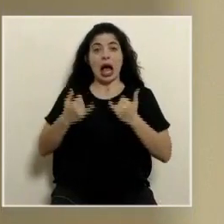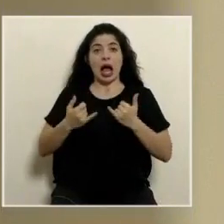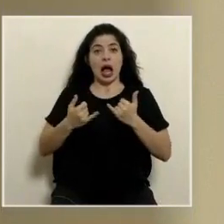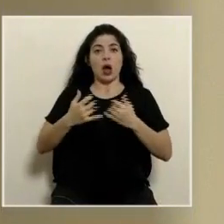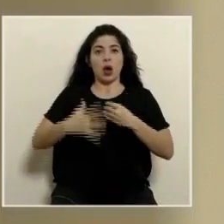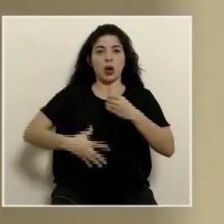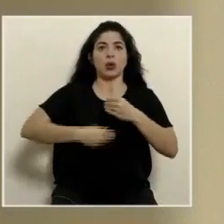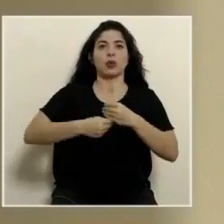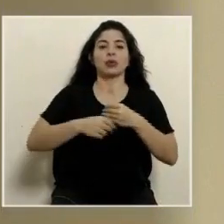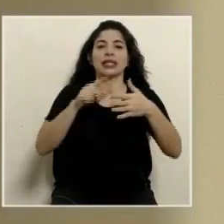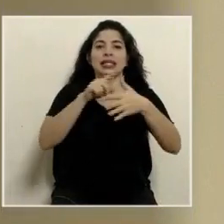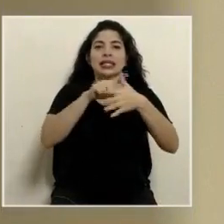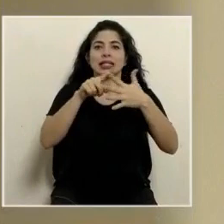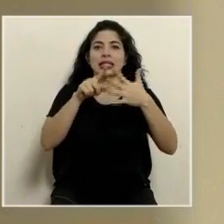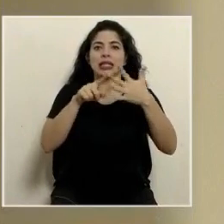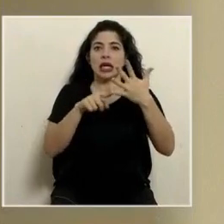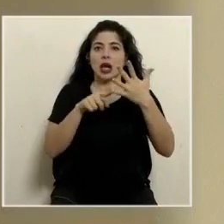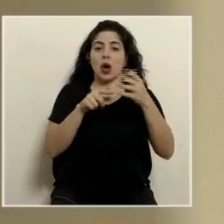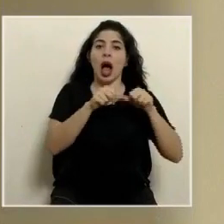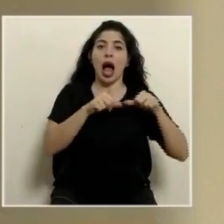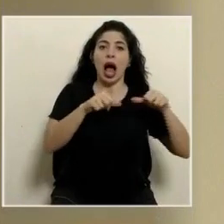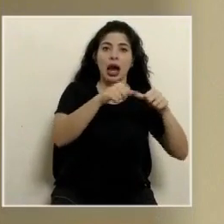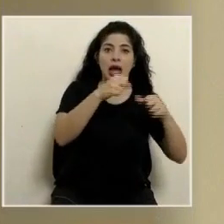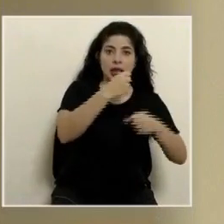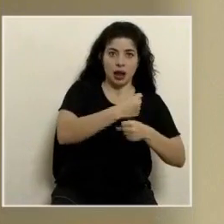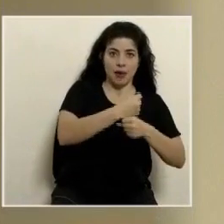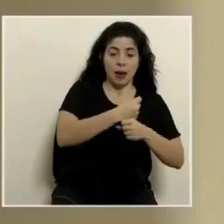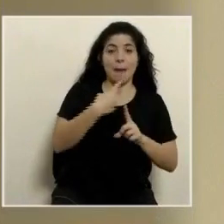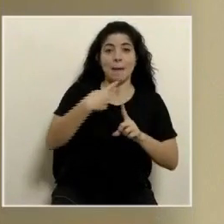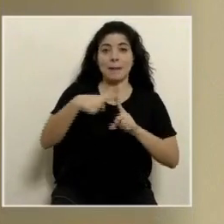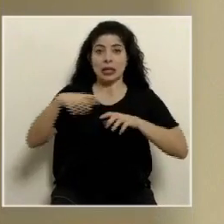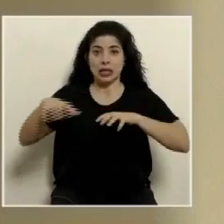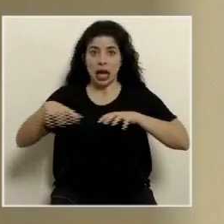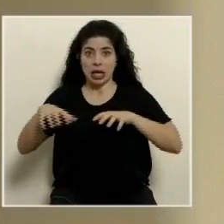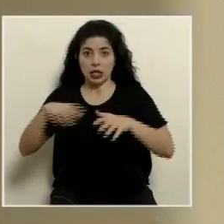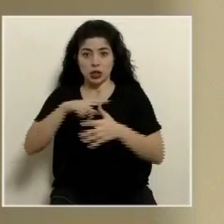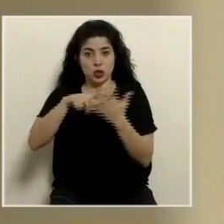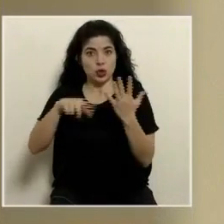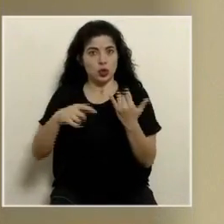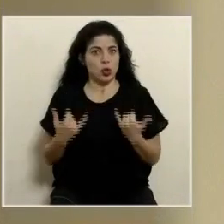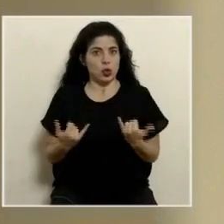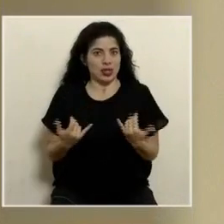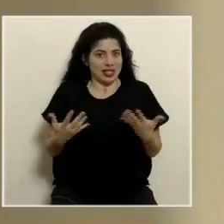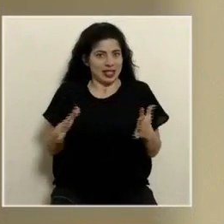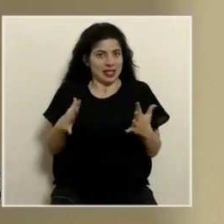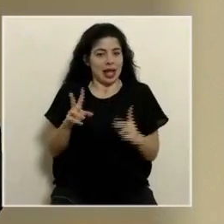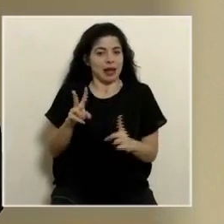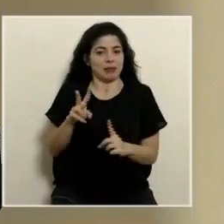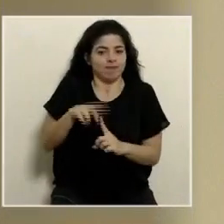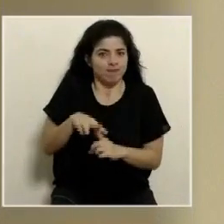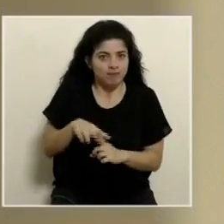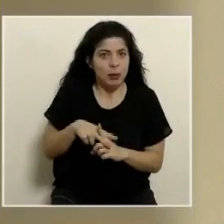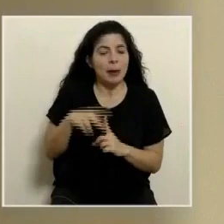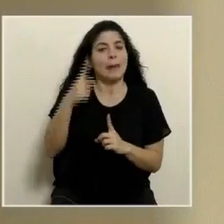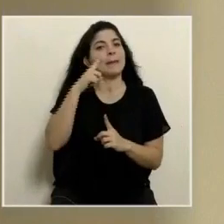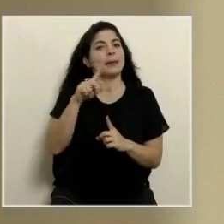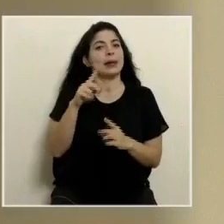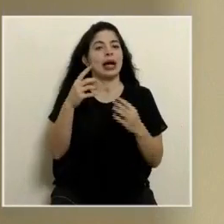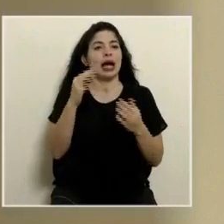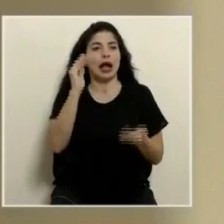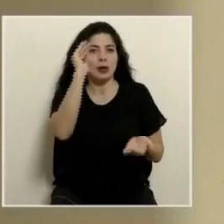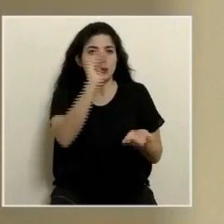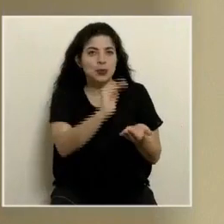presentamos 5 áreas de trabajo y de acción que ya se están implementando para lograr reducir el